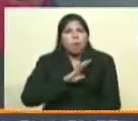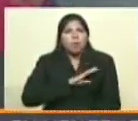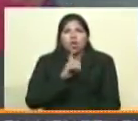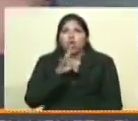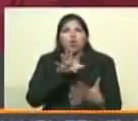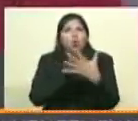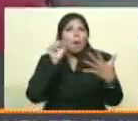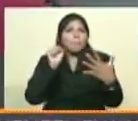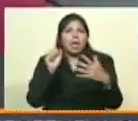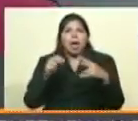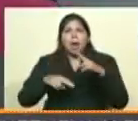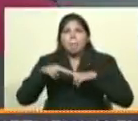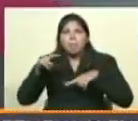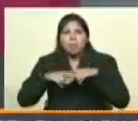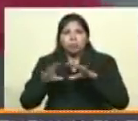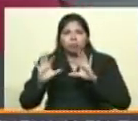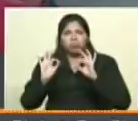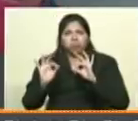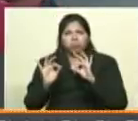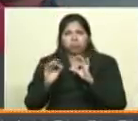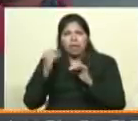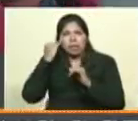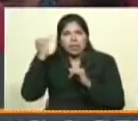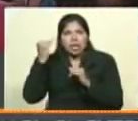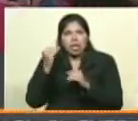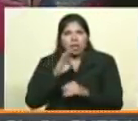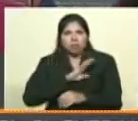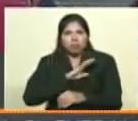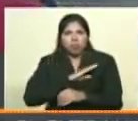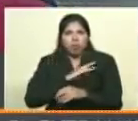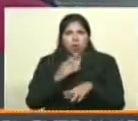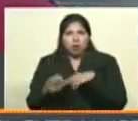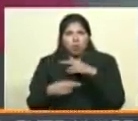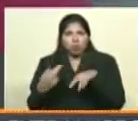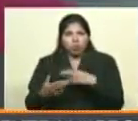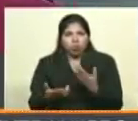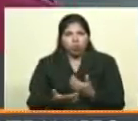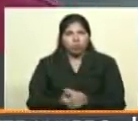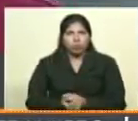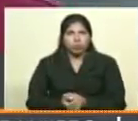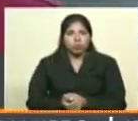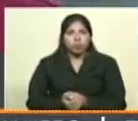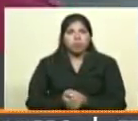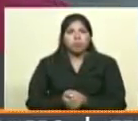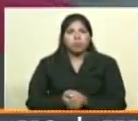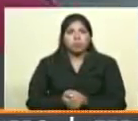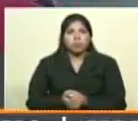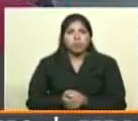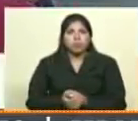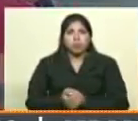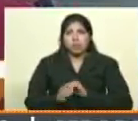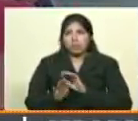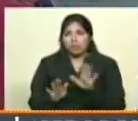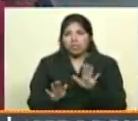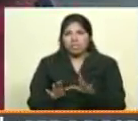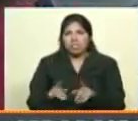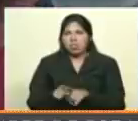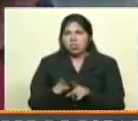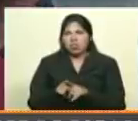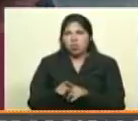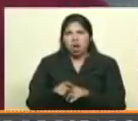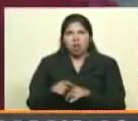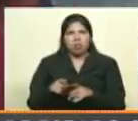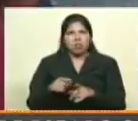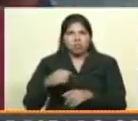de igualdad, de inclusión, de desarrollo autóctono, fue declarado amenaza